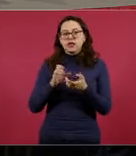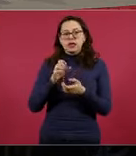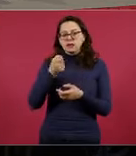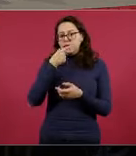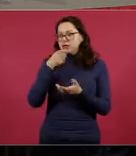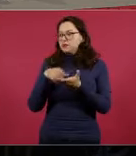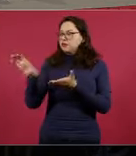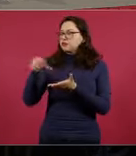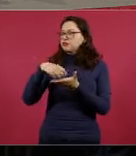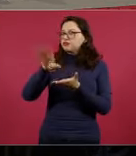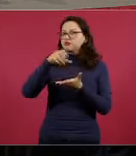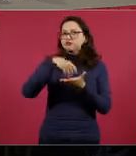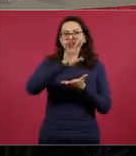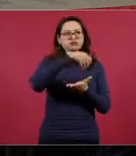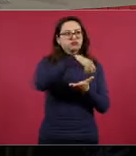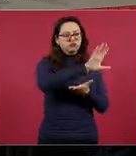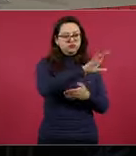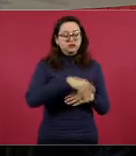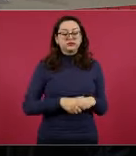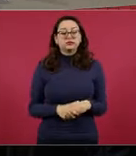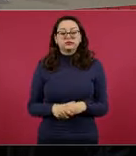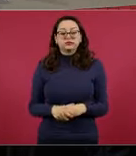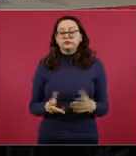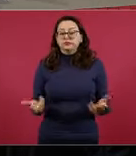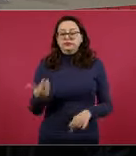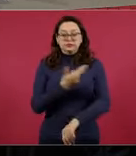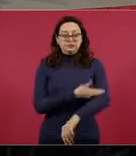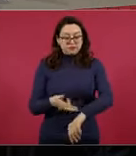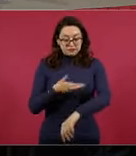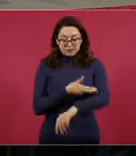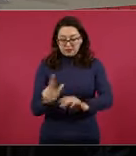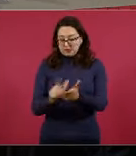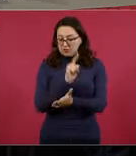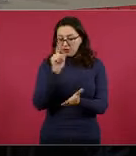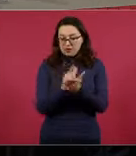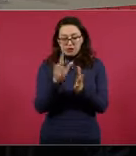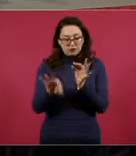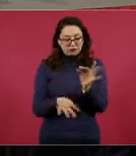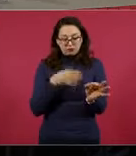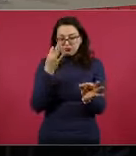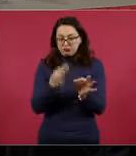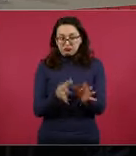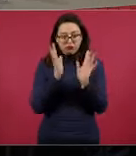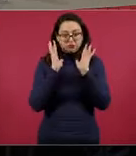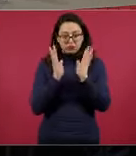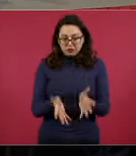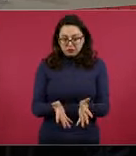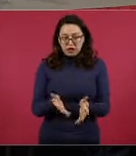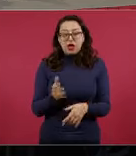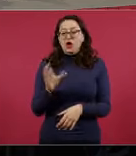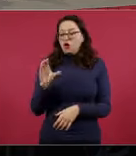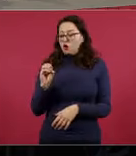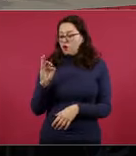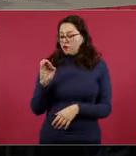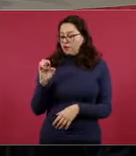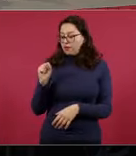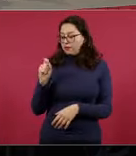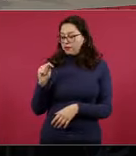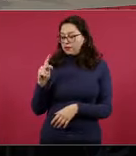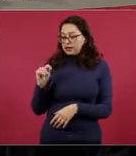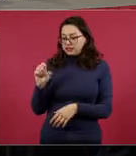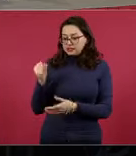Cumplimos, la que sigue, por favor, plenamente con la regulación. Tenemos ya el aviso de funcionamiento de megafarmacia de COFEPRIS. Ahí